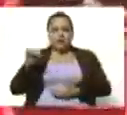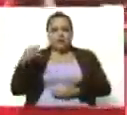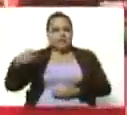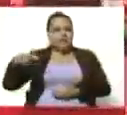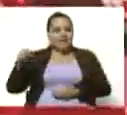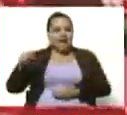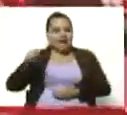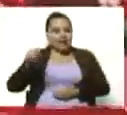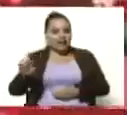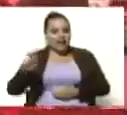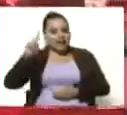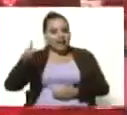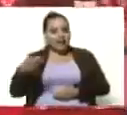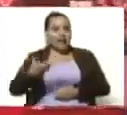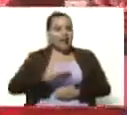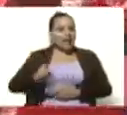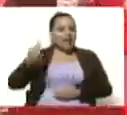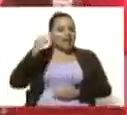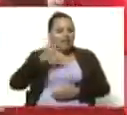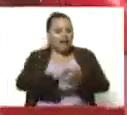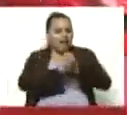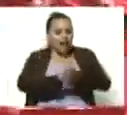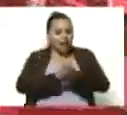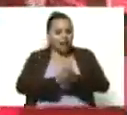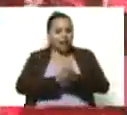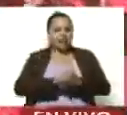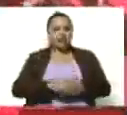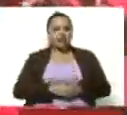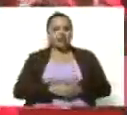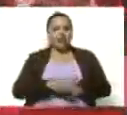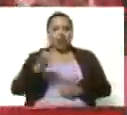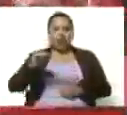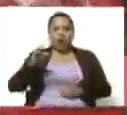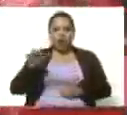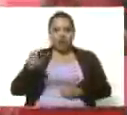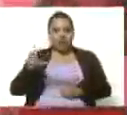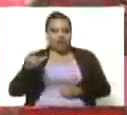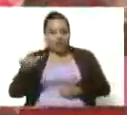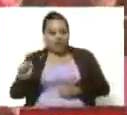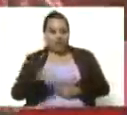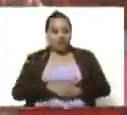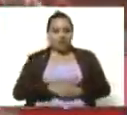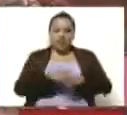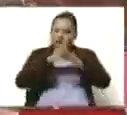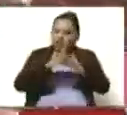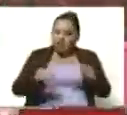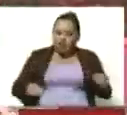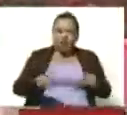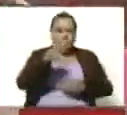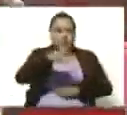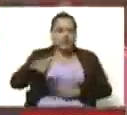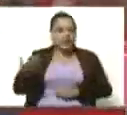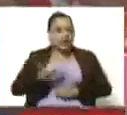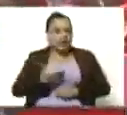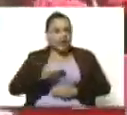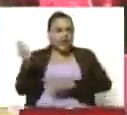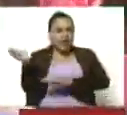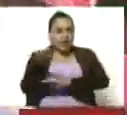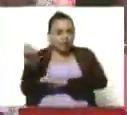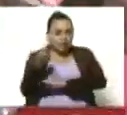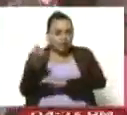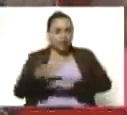a nuestra alcaldesa amiga y anfitriona Ofelia padrón a todos los alcaldes de apure